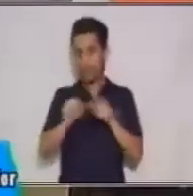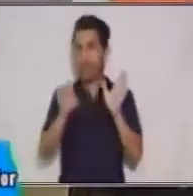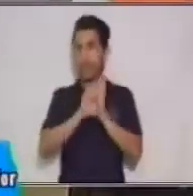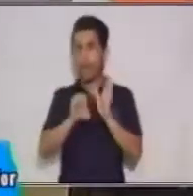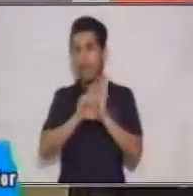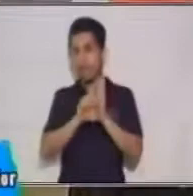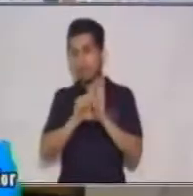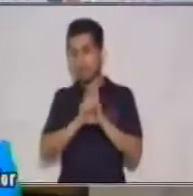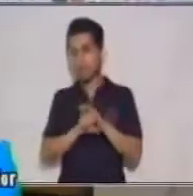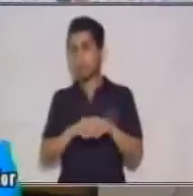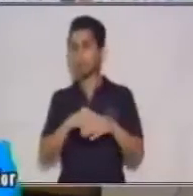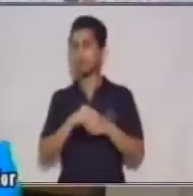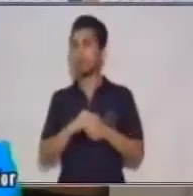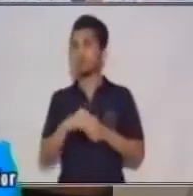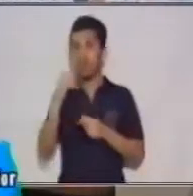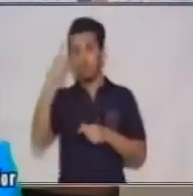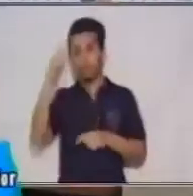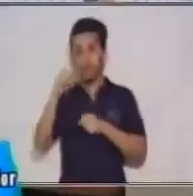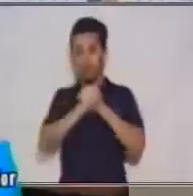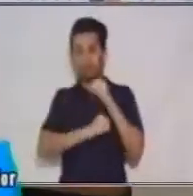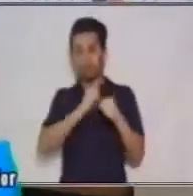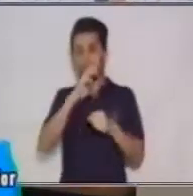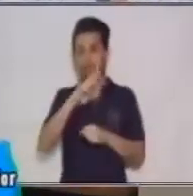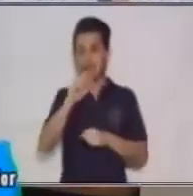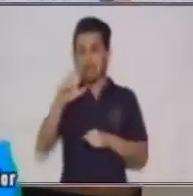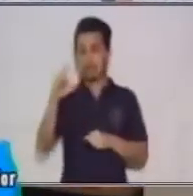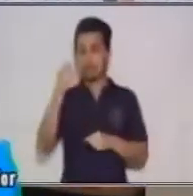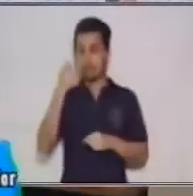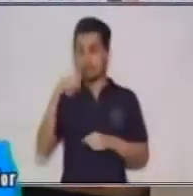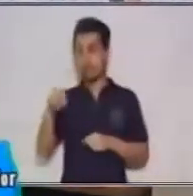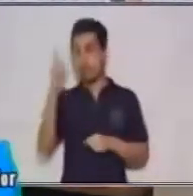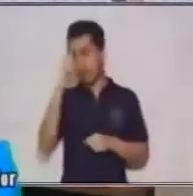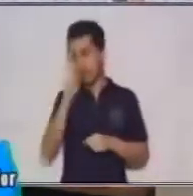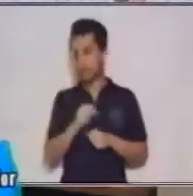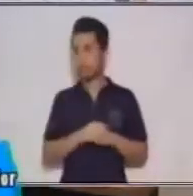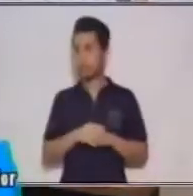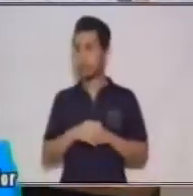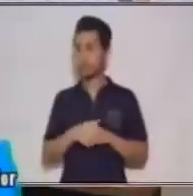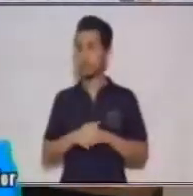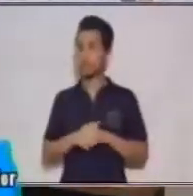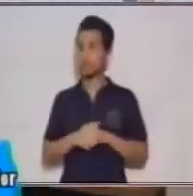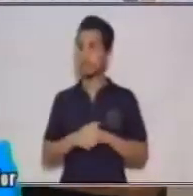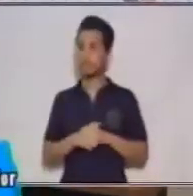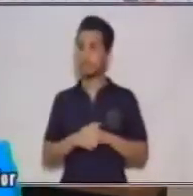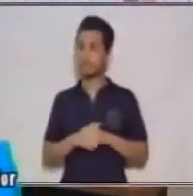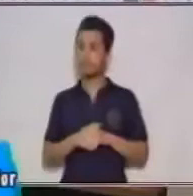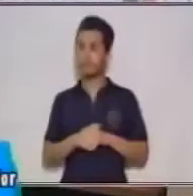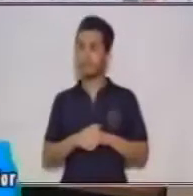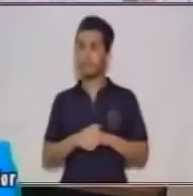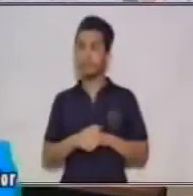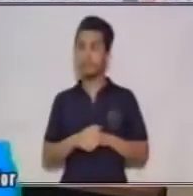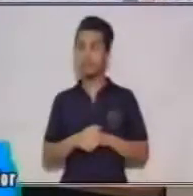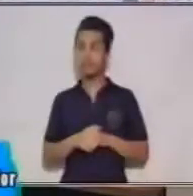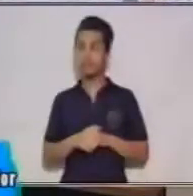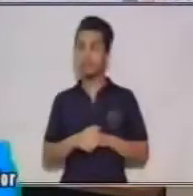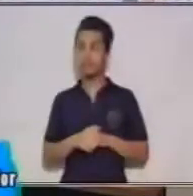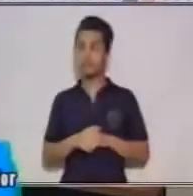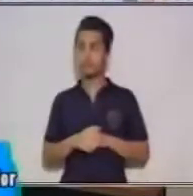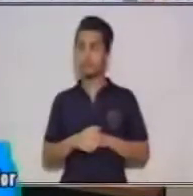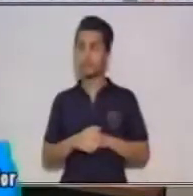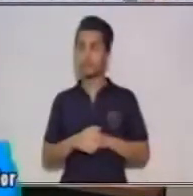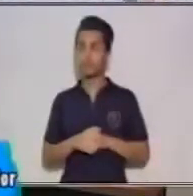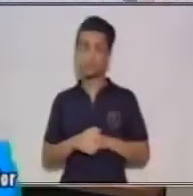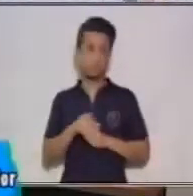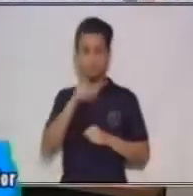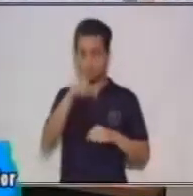ejemplos sobre las fracciones. Antes de empezar, quiero decirte que tú puedes manipular